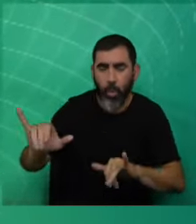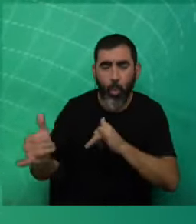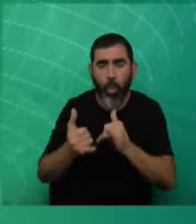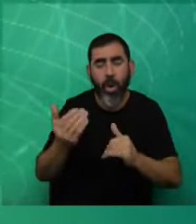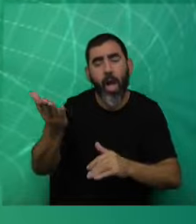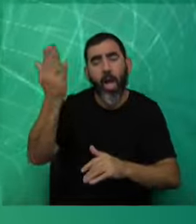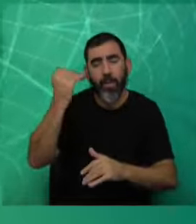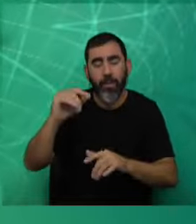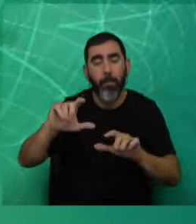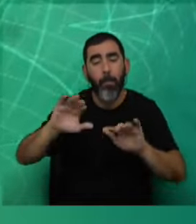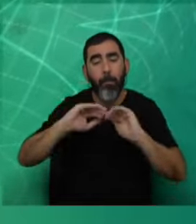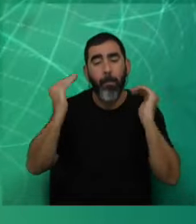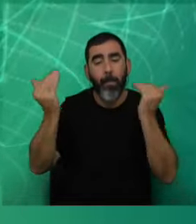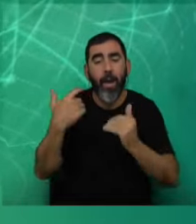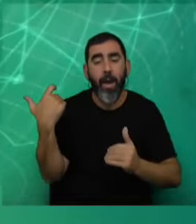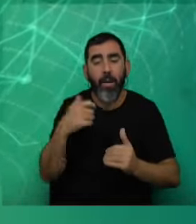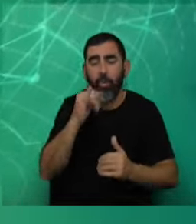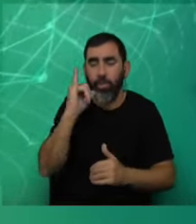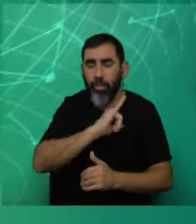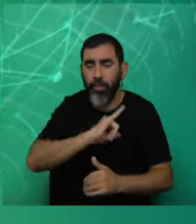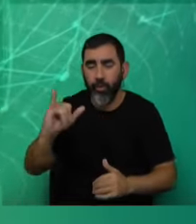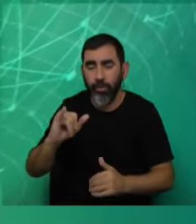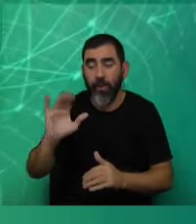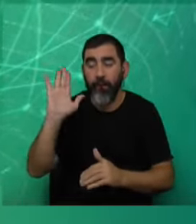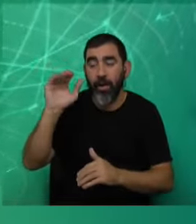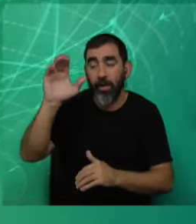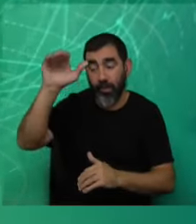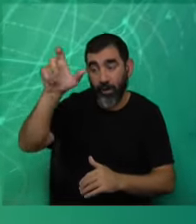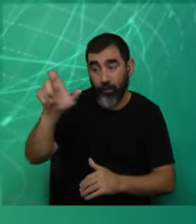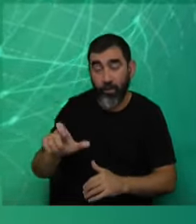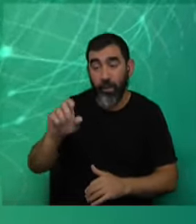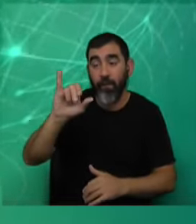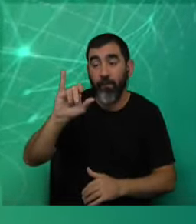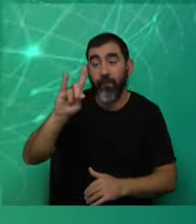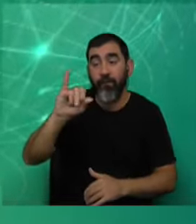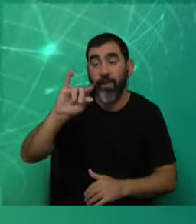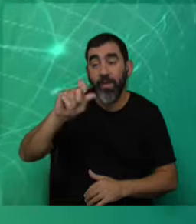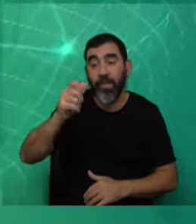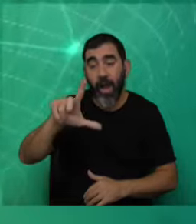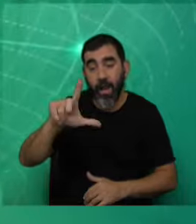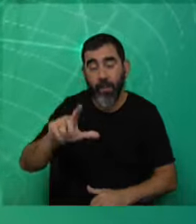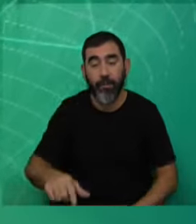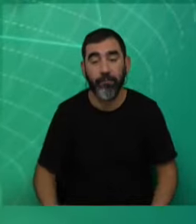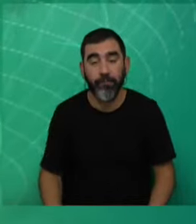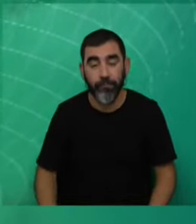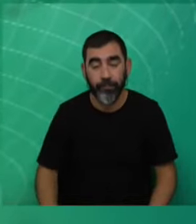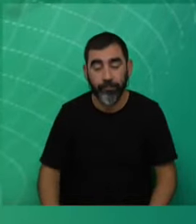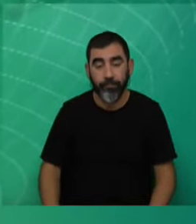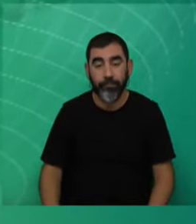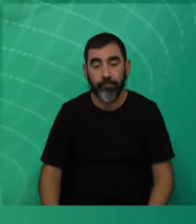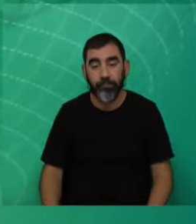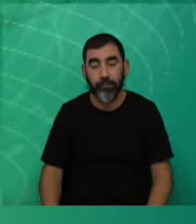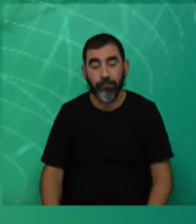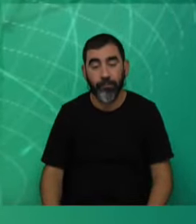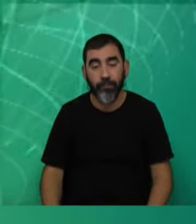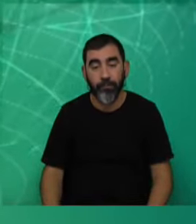anteriormente en el Palacio peñarol había denunciado que el basquetbolista de de aguada hablamos de Vidal de El